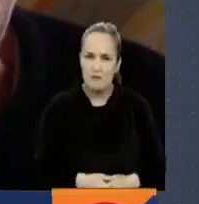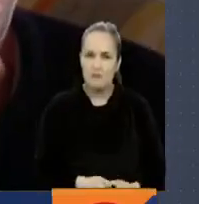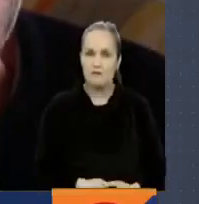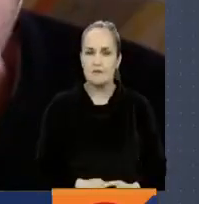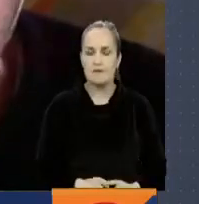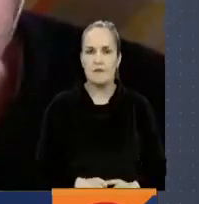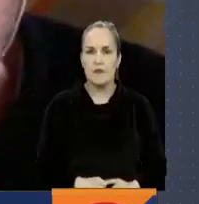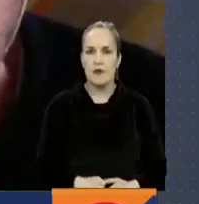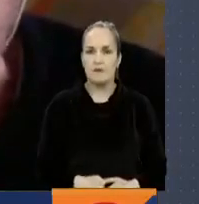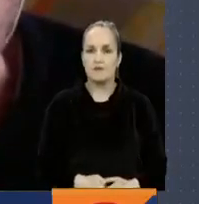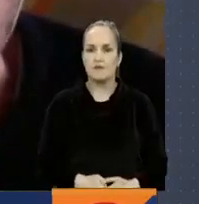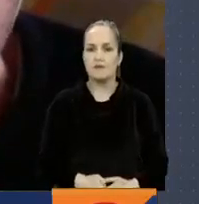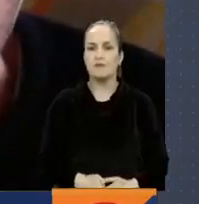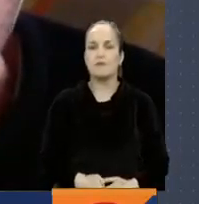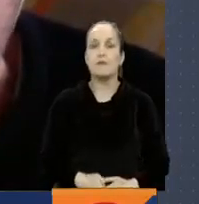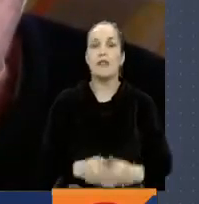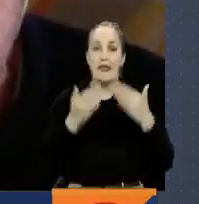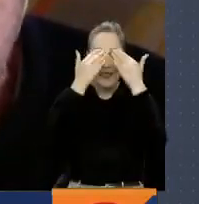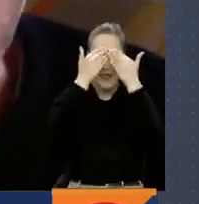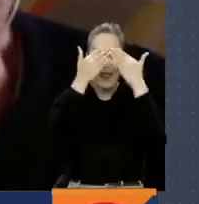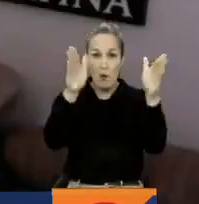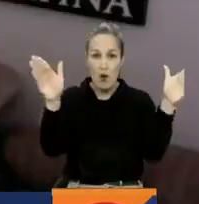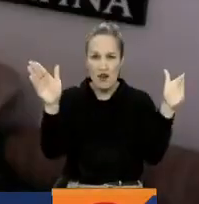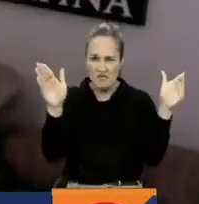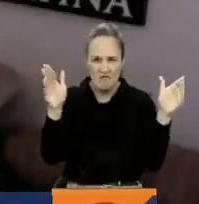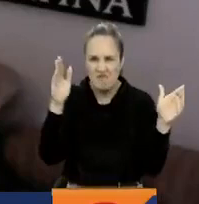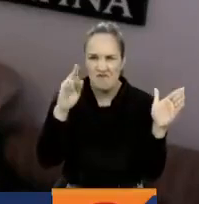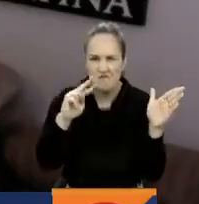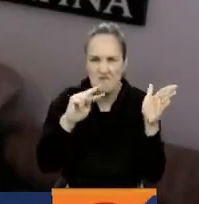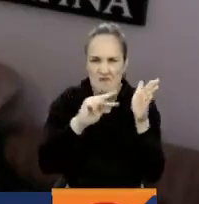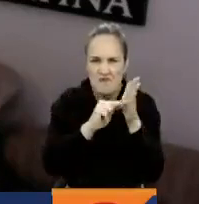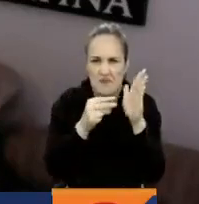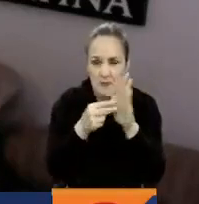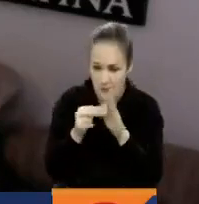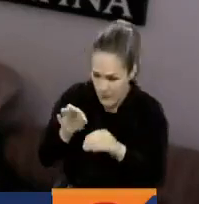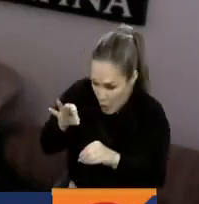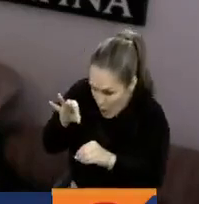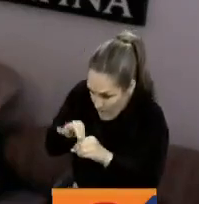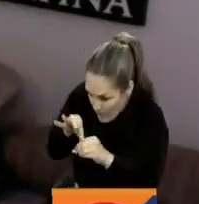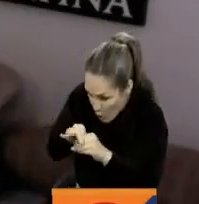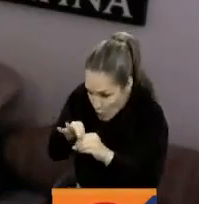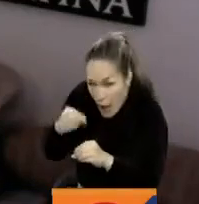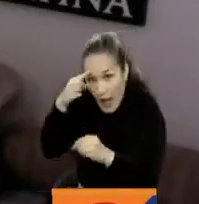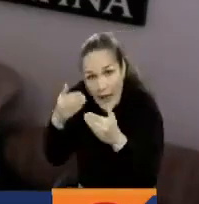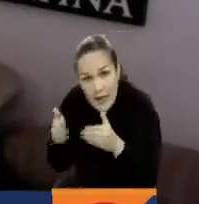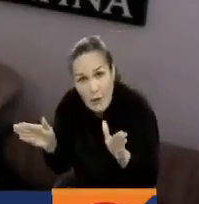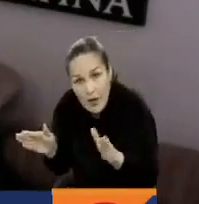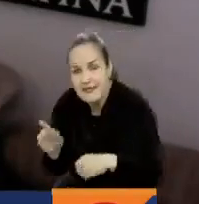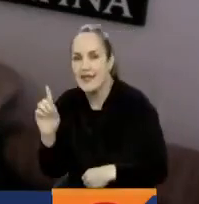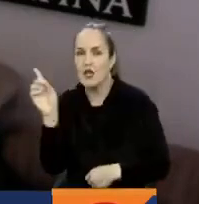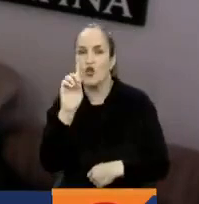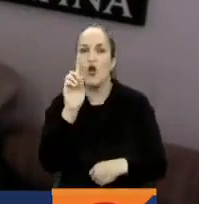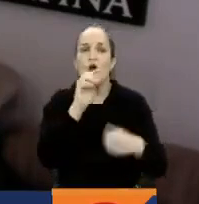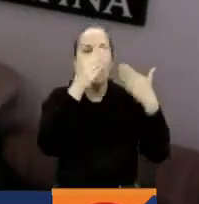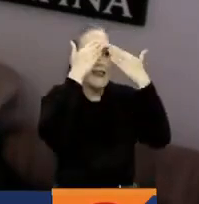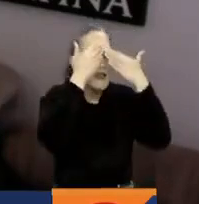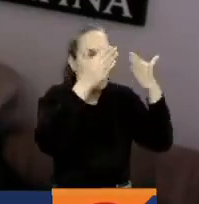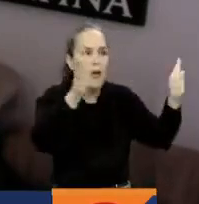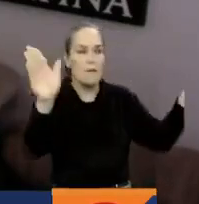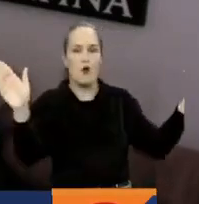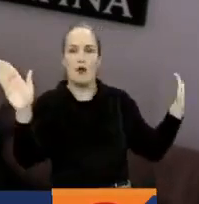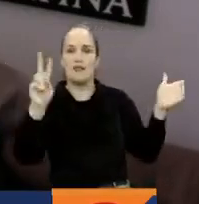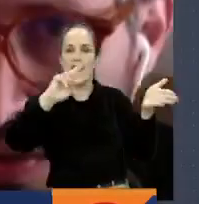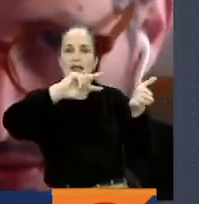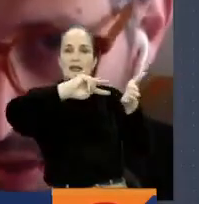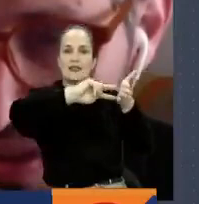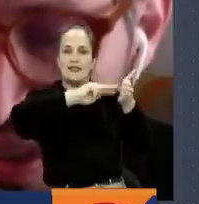salud la esencia de la Democracia no son las elecciones como contrariamente se cree eso es una parte esencia de la Democracia es que el